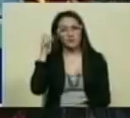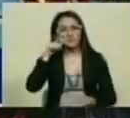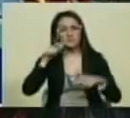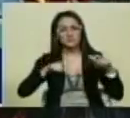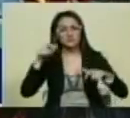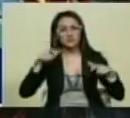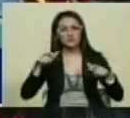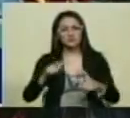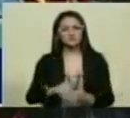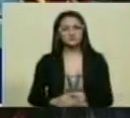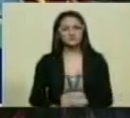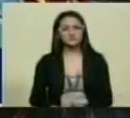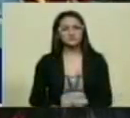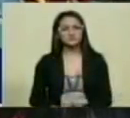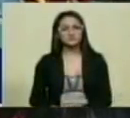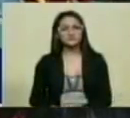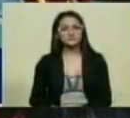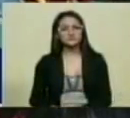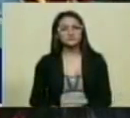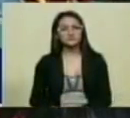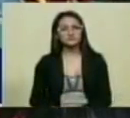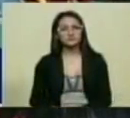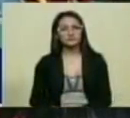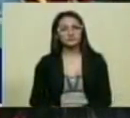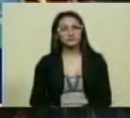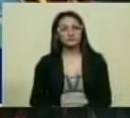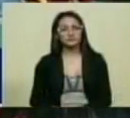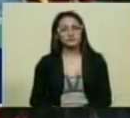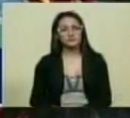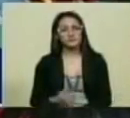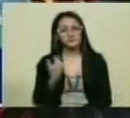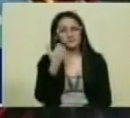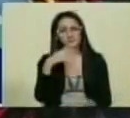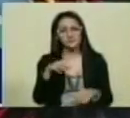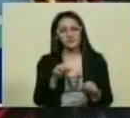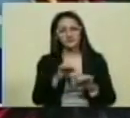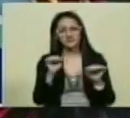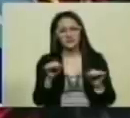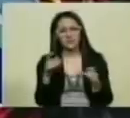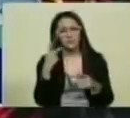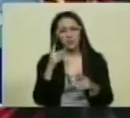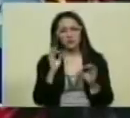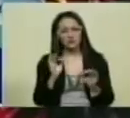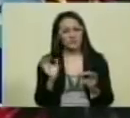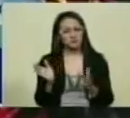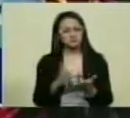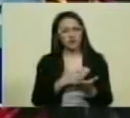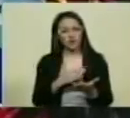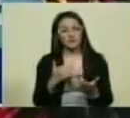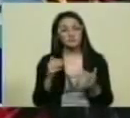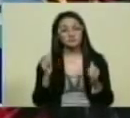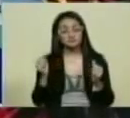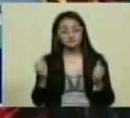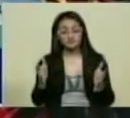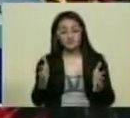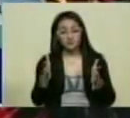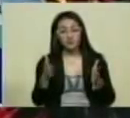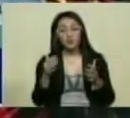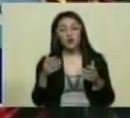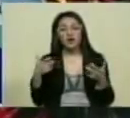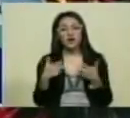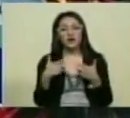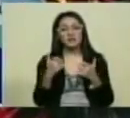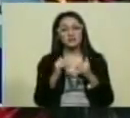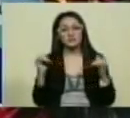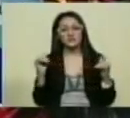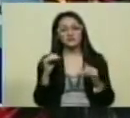Considerando que a pesar de haber sido superado en América el colonialismo como sistema político formal a partir del triunfo de las guerras de independencia